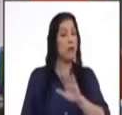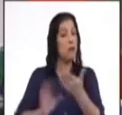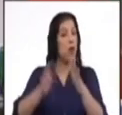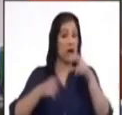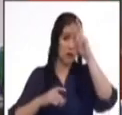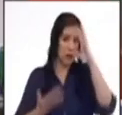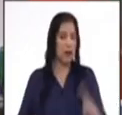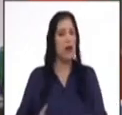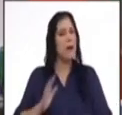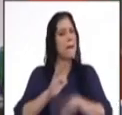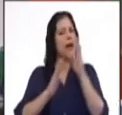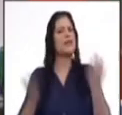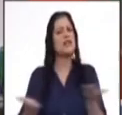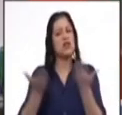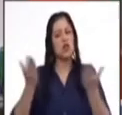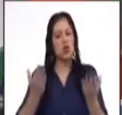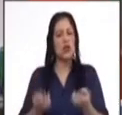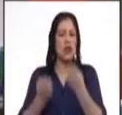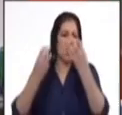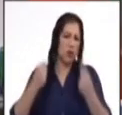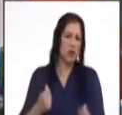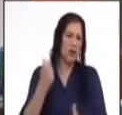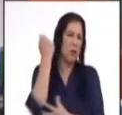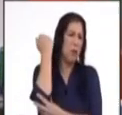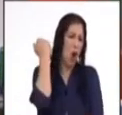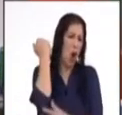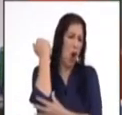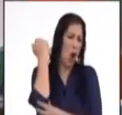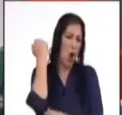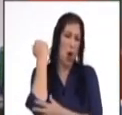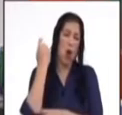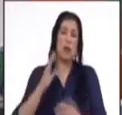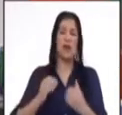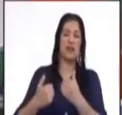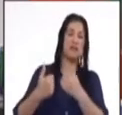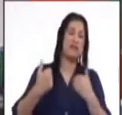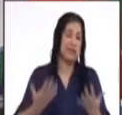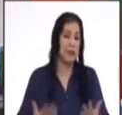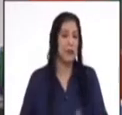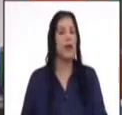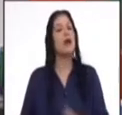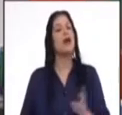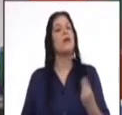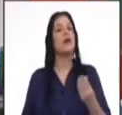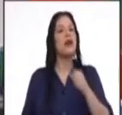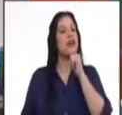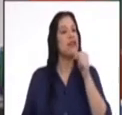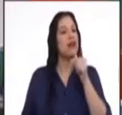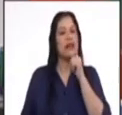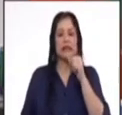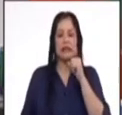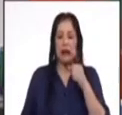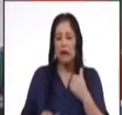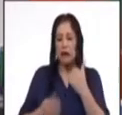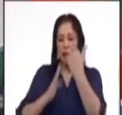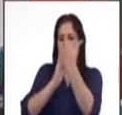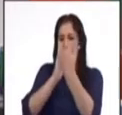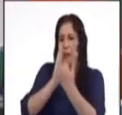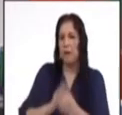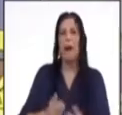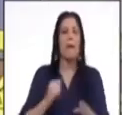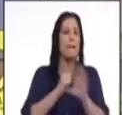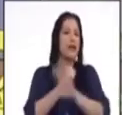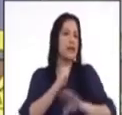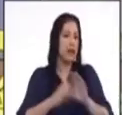las víctimas se registró en las zonas económicamente deprimidas y socialmente excluidas, por cuanto carecían de las condiciones básicas para